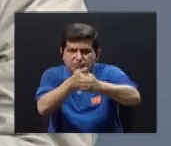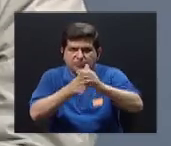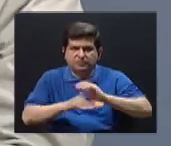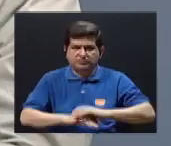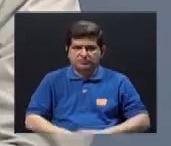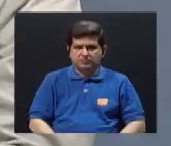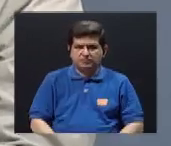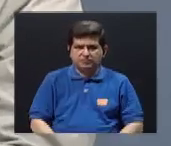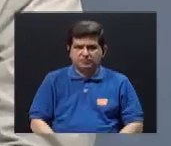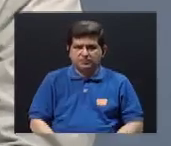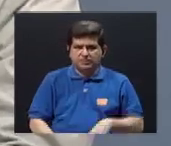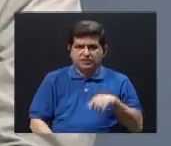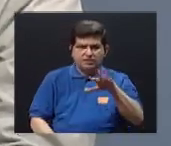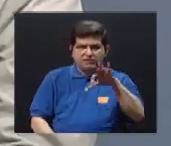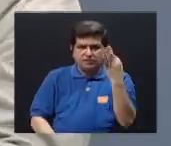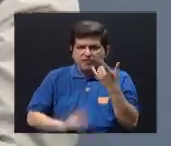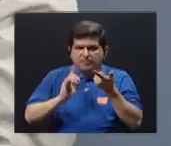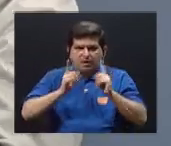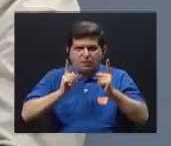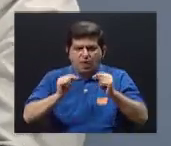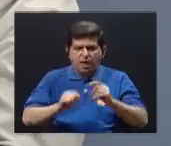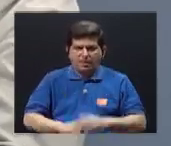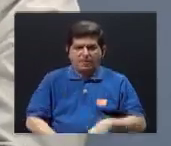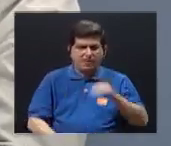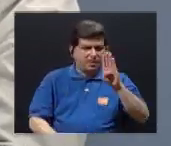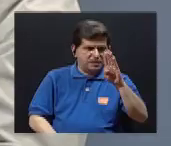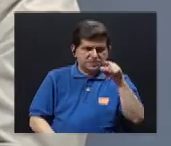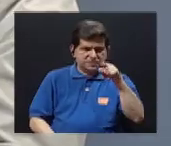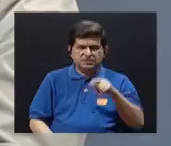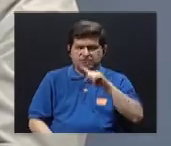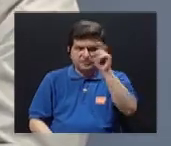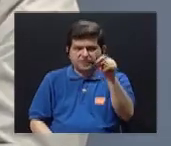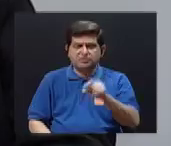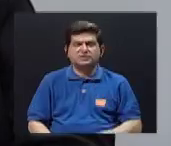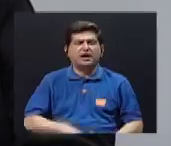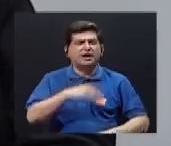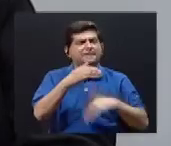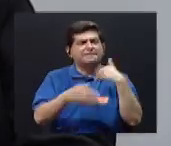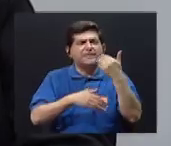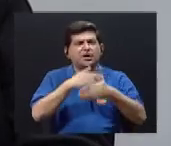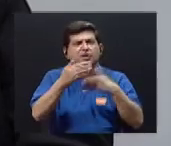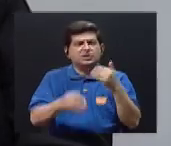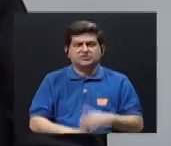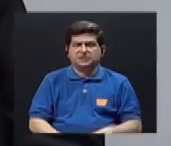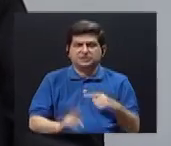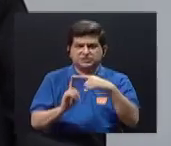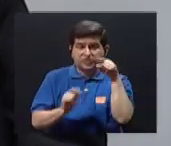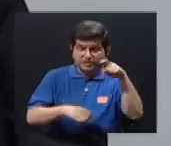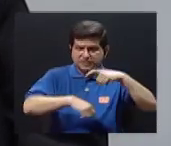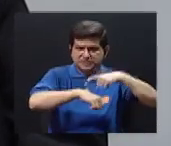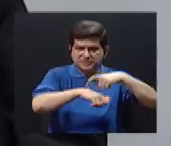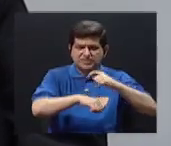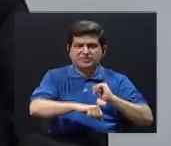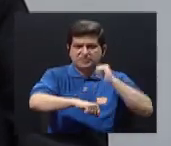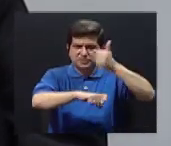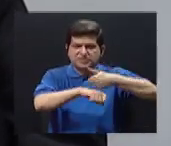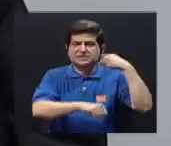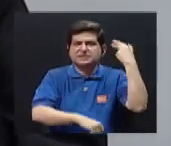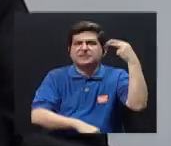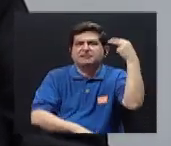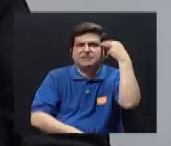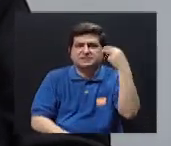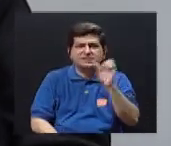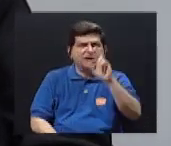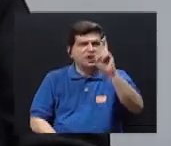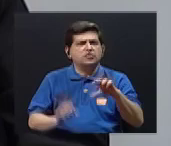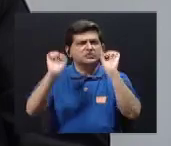los fue llenando. ¿Cómo lo hicieron, Cristian? ¿Cómo lo plantearon? Un poco el proceso fue, a partir de eso, nos planteamos esta hipótesis,